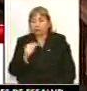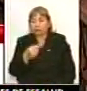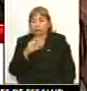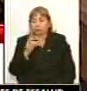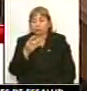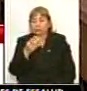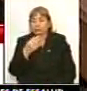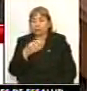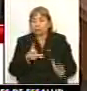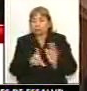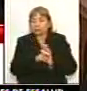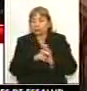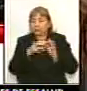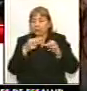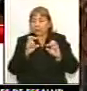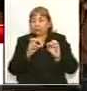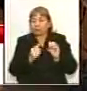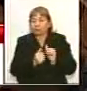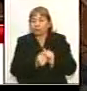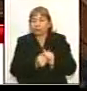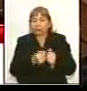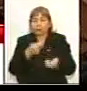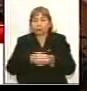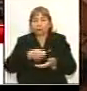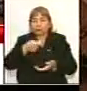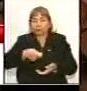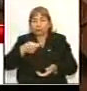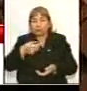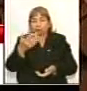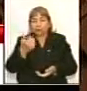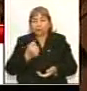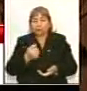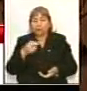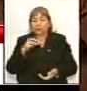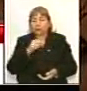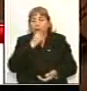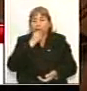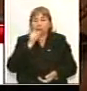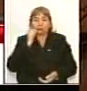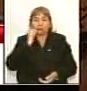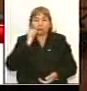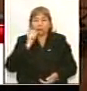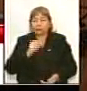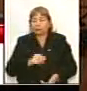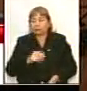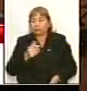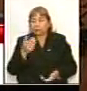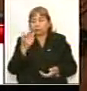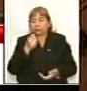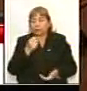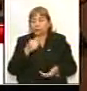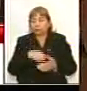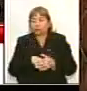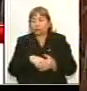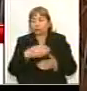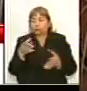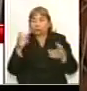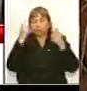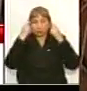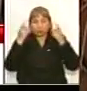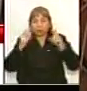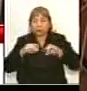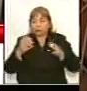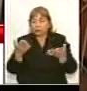3033-2017, ley que permite la devolución de aporte al sistema privado de fondo de pensiones. Los que estén a